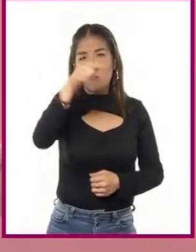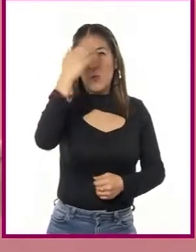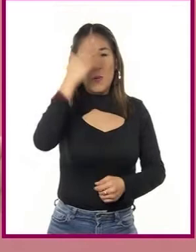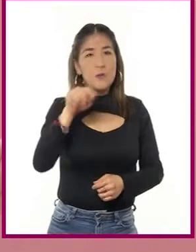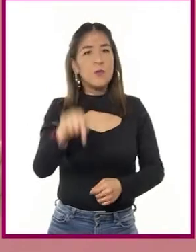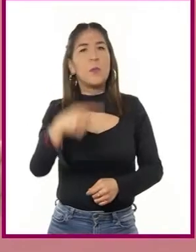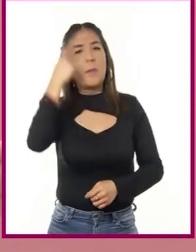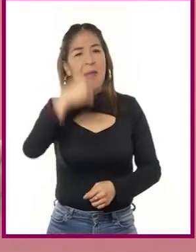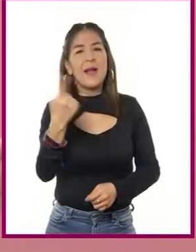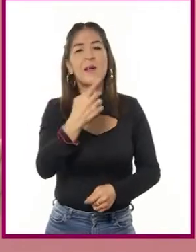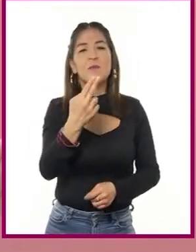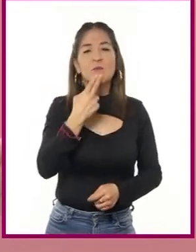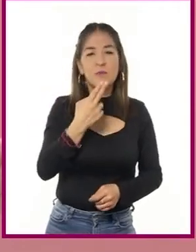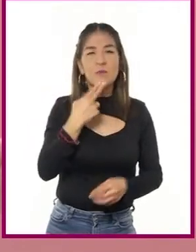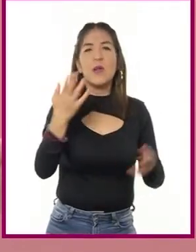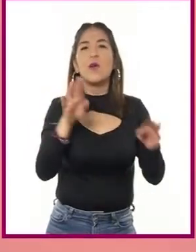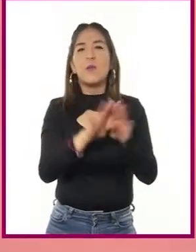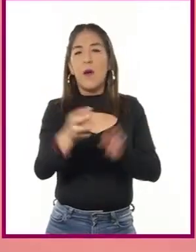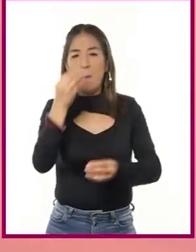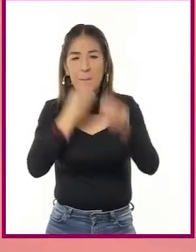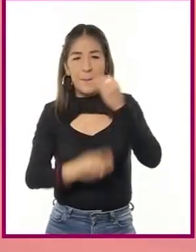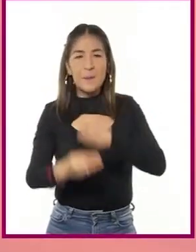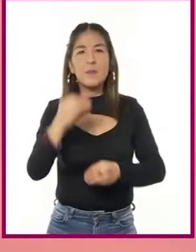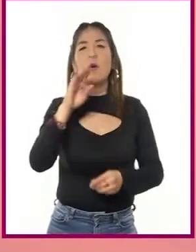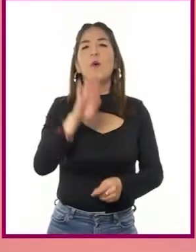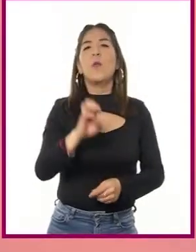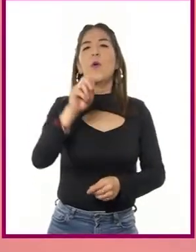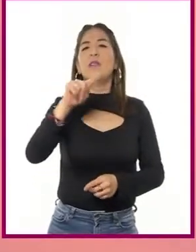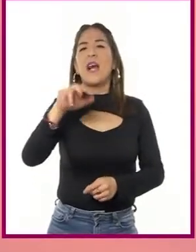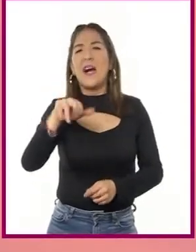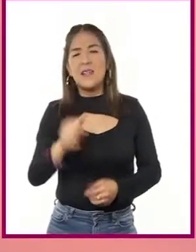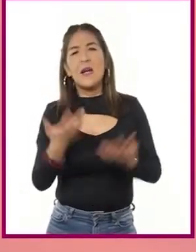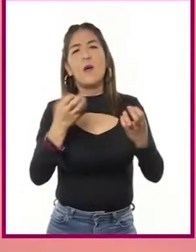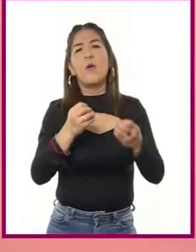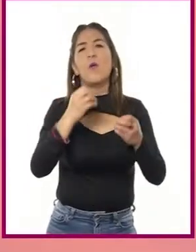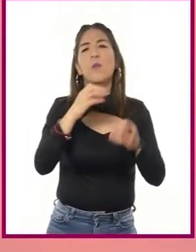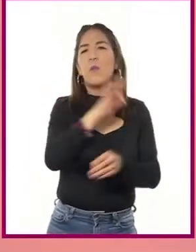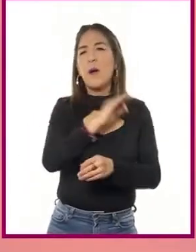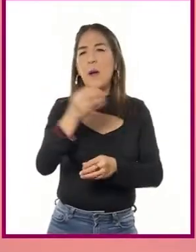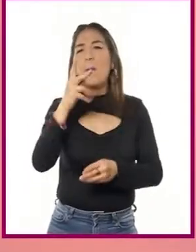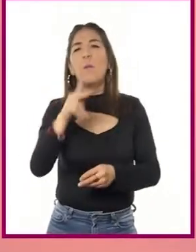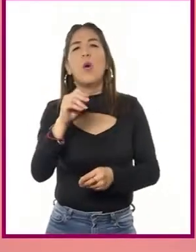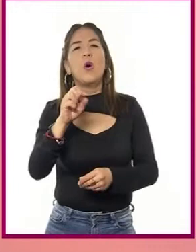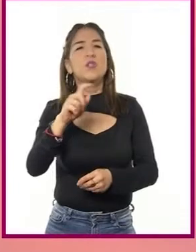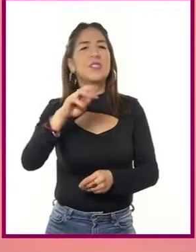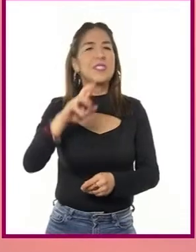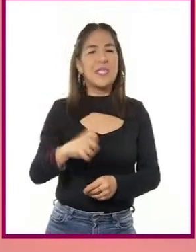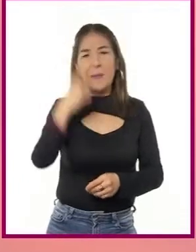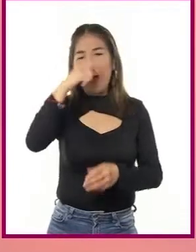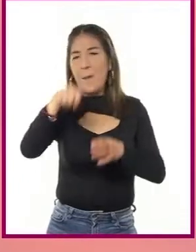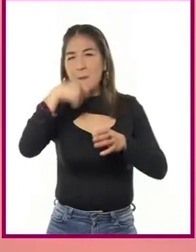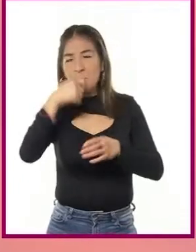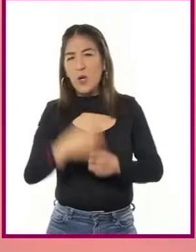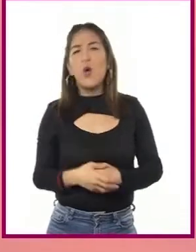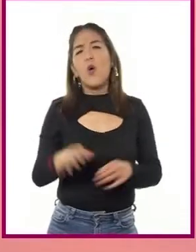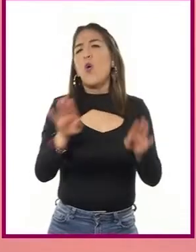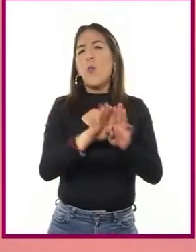alimentos, más allá de ser empleados como una botana o postre? ¿Cómo podrían promocionar su